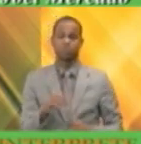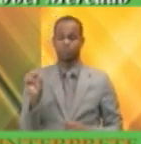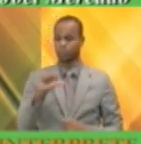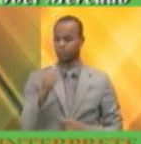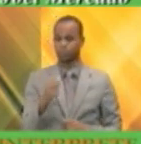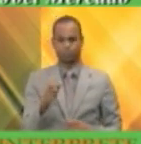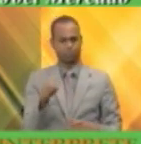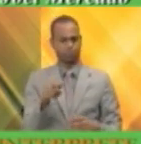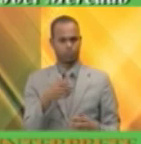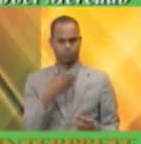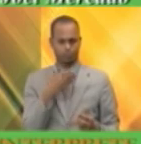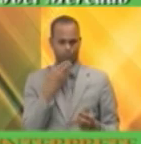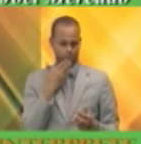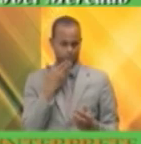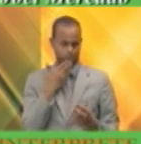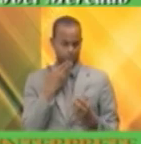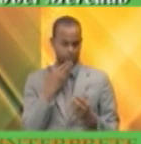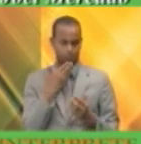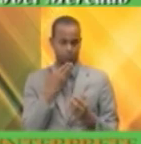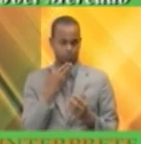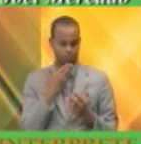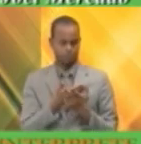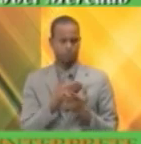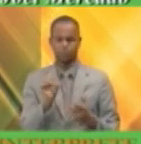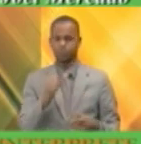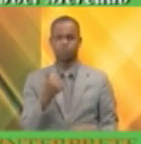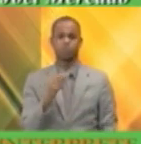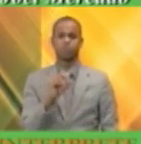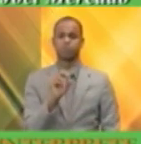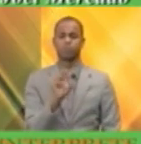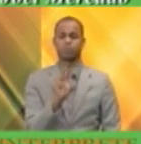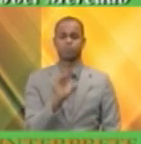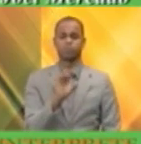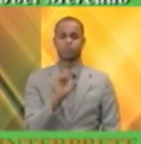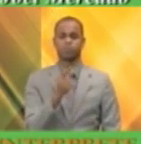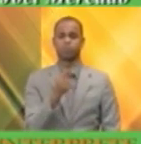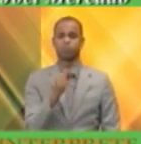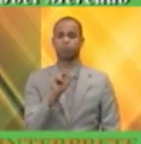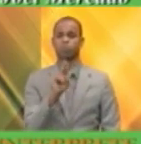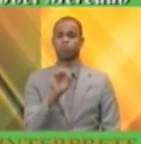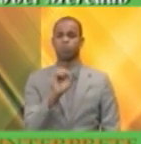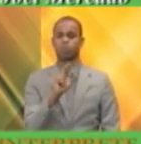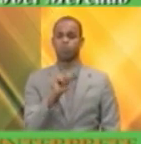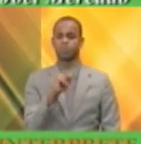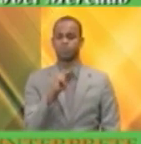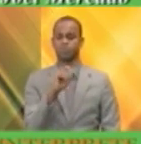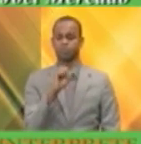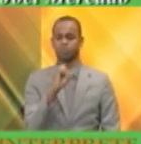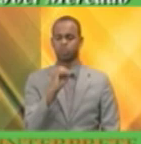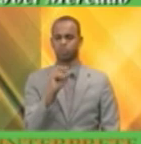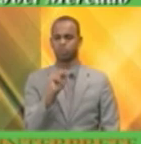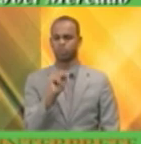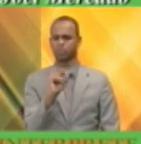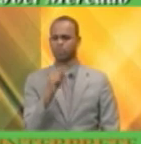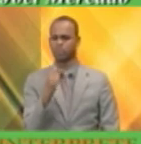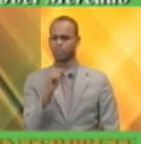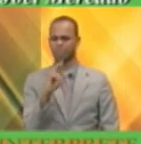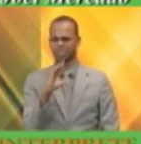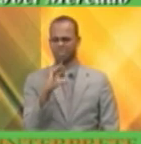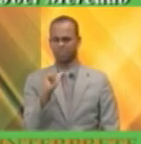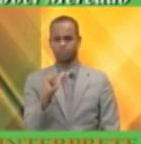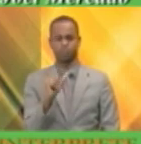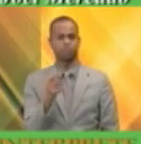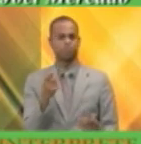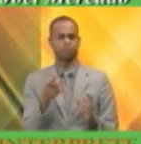muchachito, Wemerson García de San Juan, estuvo en Toronto. Es un talento identificado. ¿Entiende?